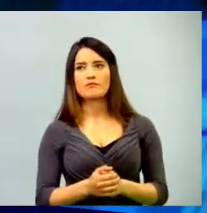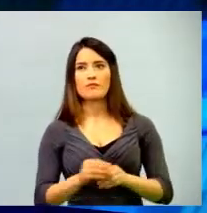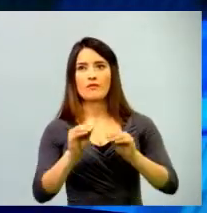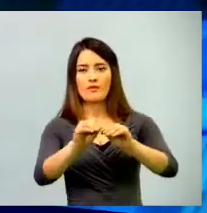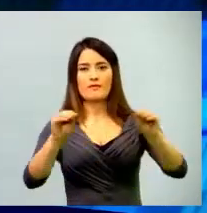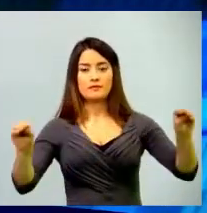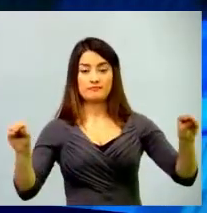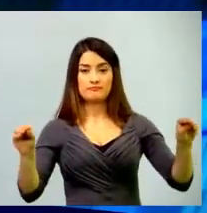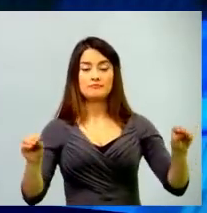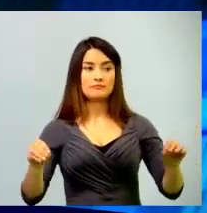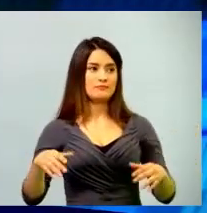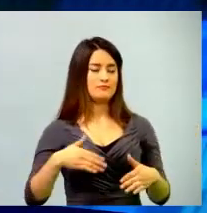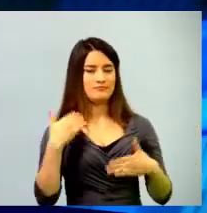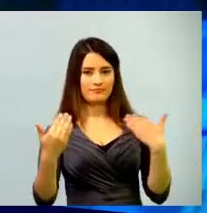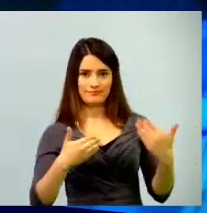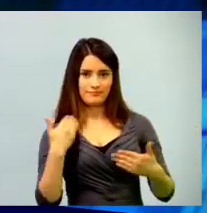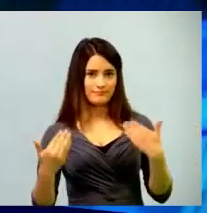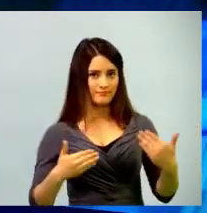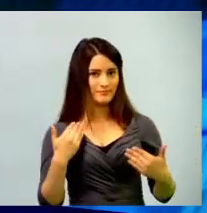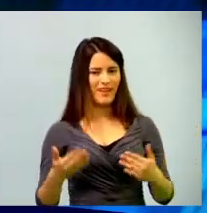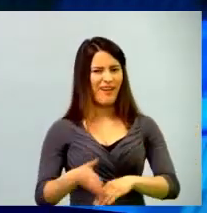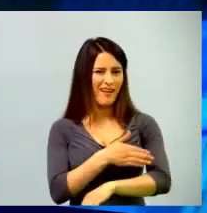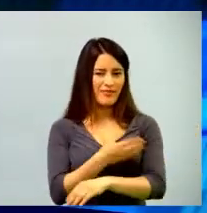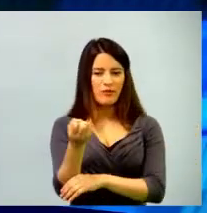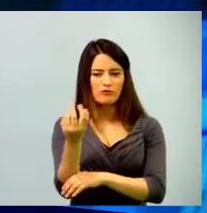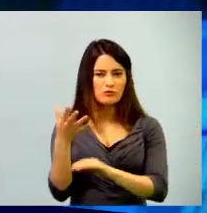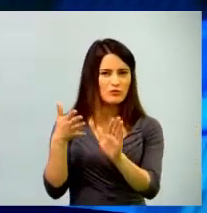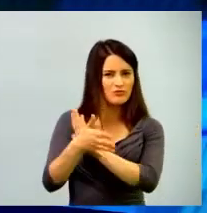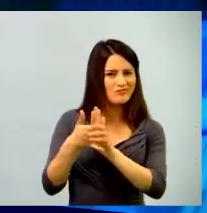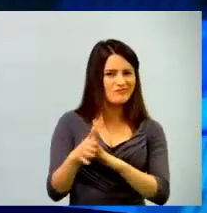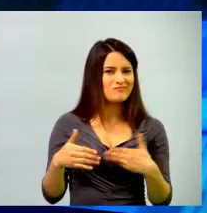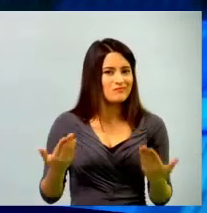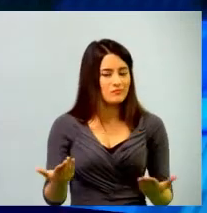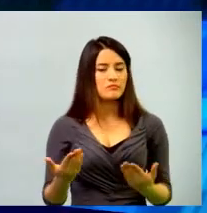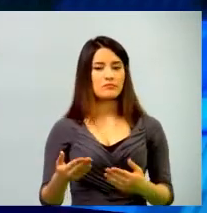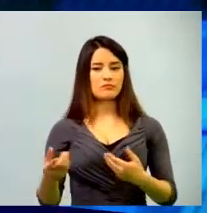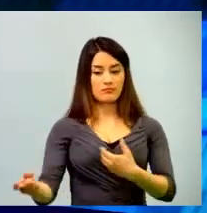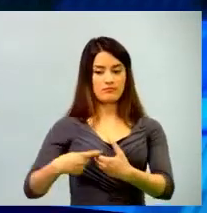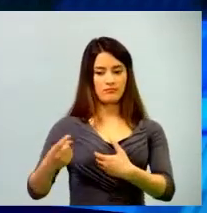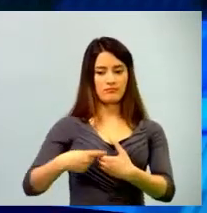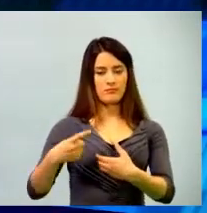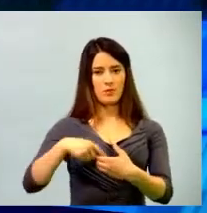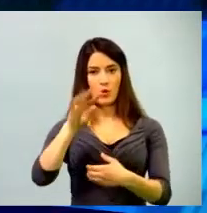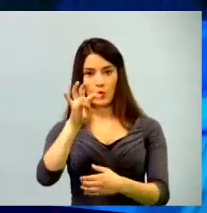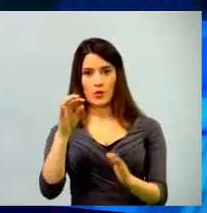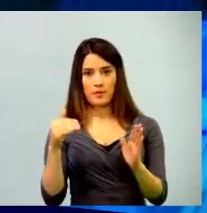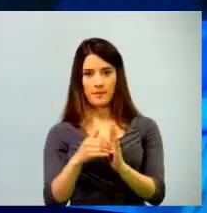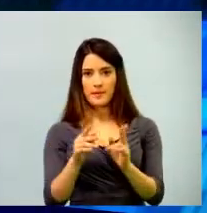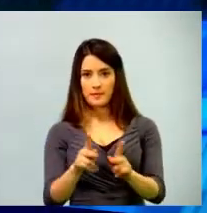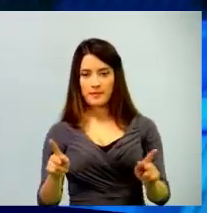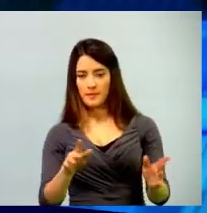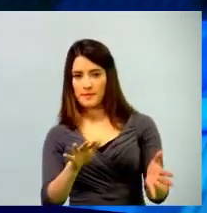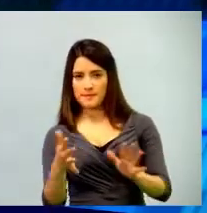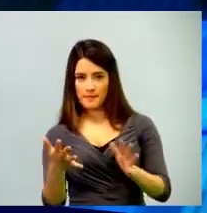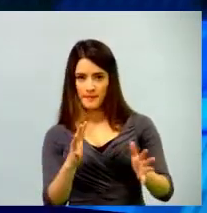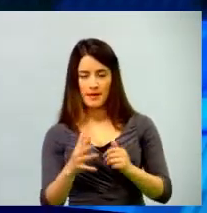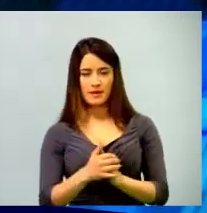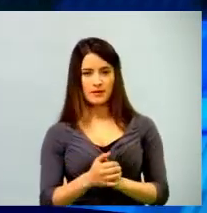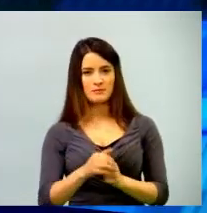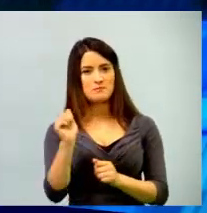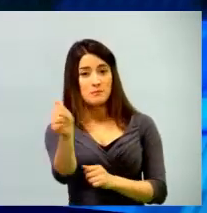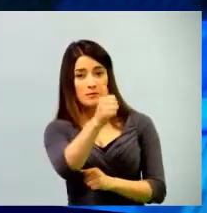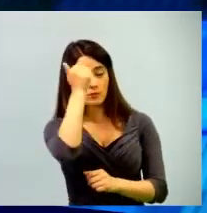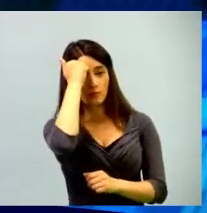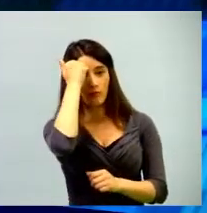unos datos que precisamente ya les dieron acá, más de 9.000 inscritos de los profesores, de ustedes que